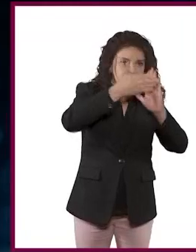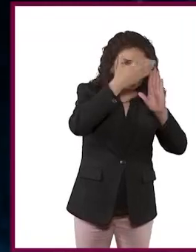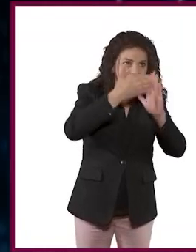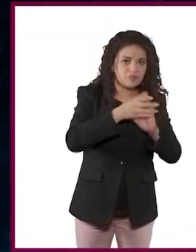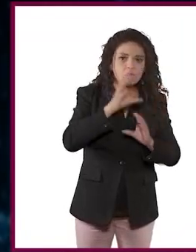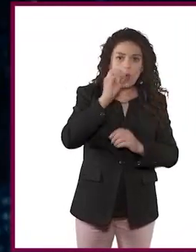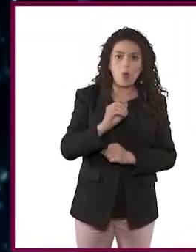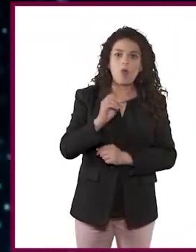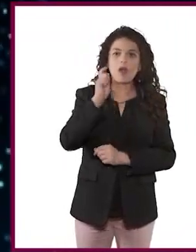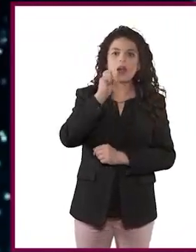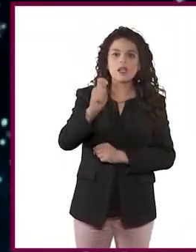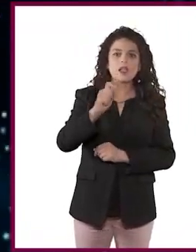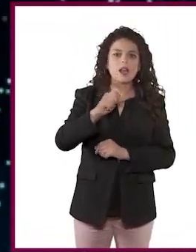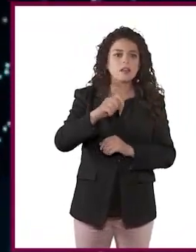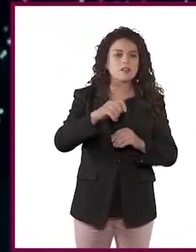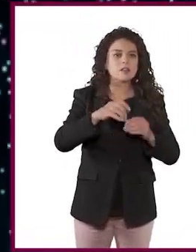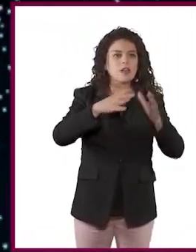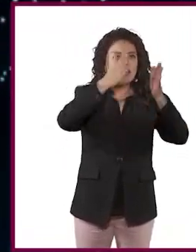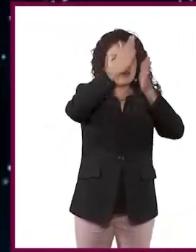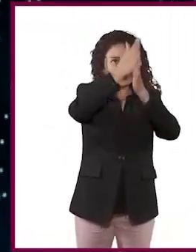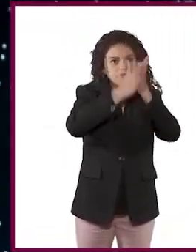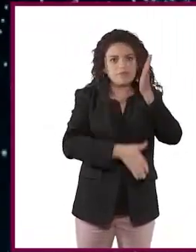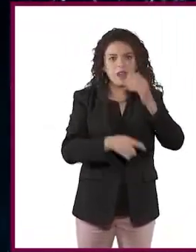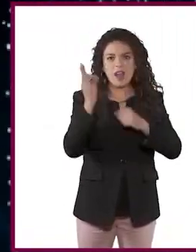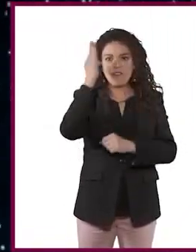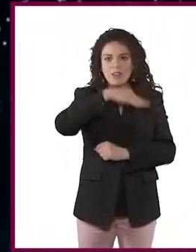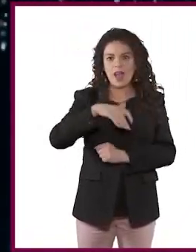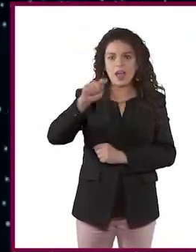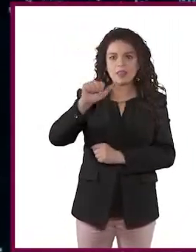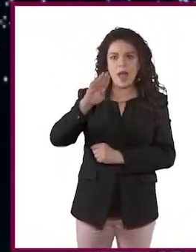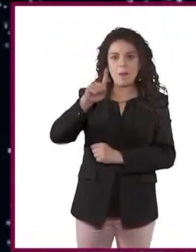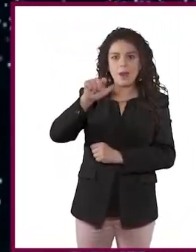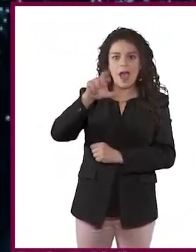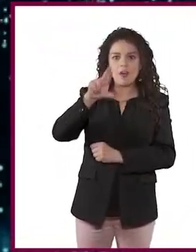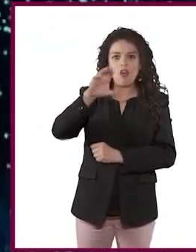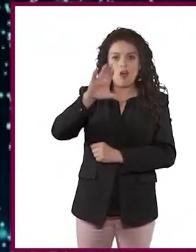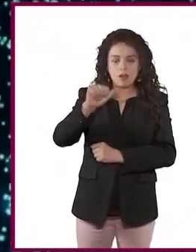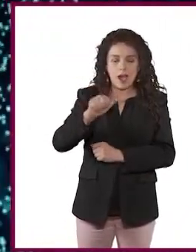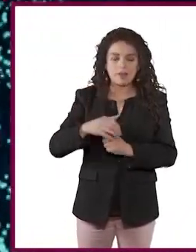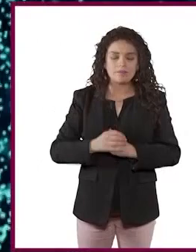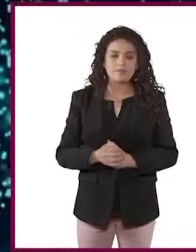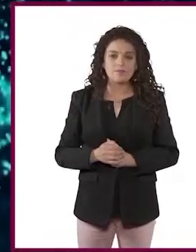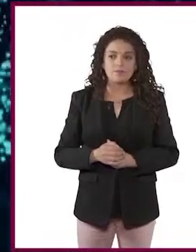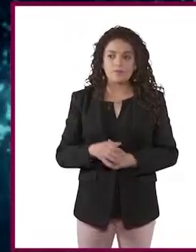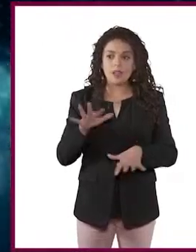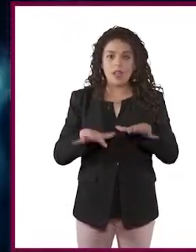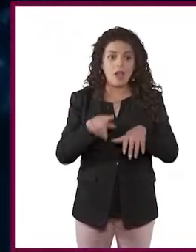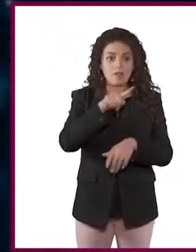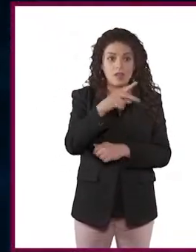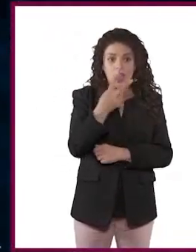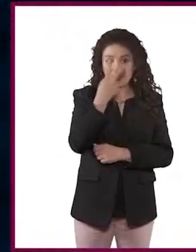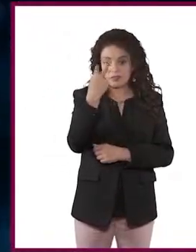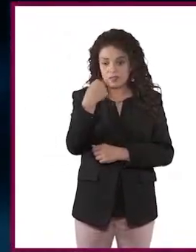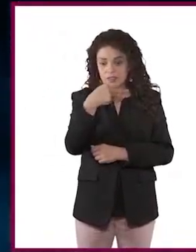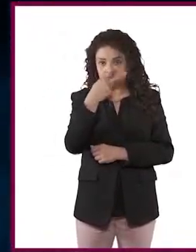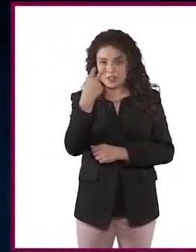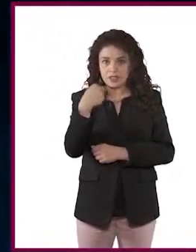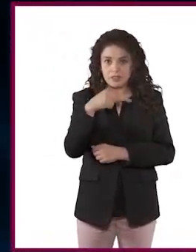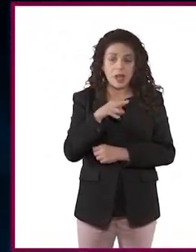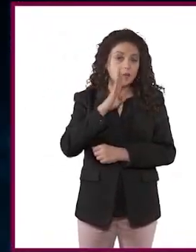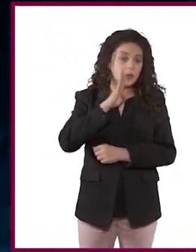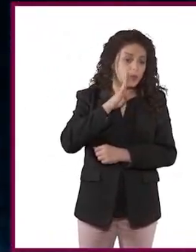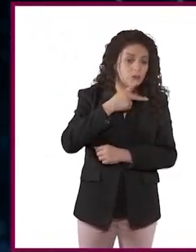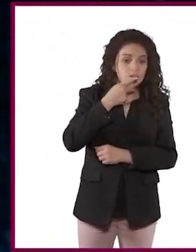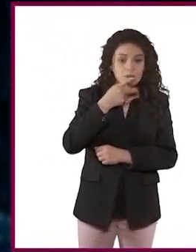tabla roca, algo así. Entonces, estábamos expuestas a que llegaban a vernos y ahí a